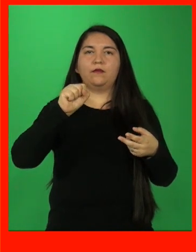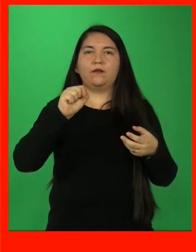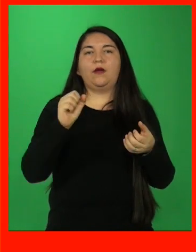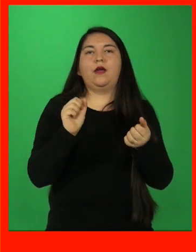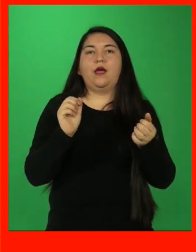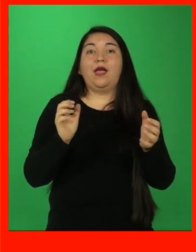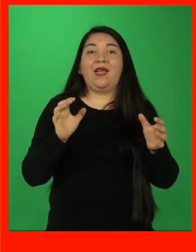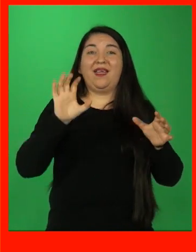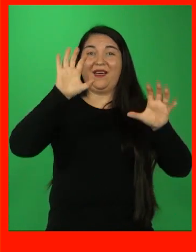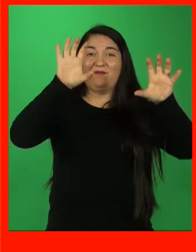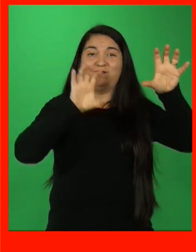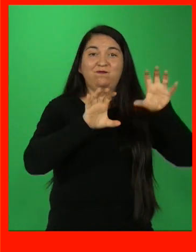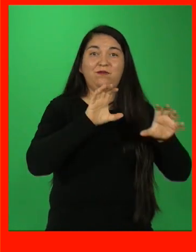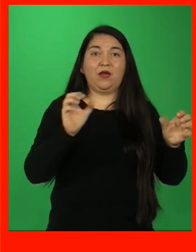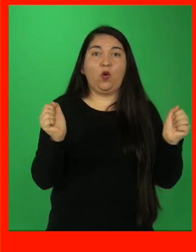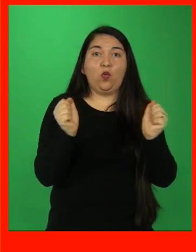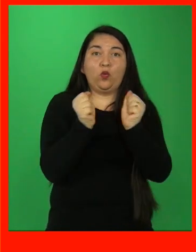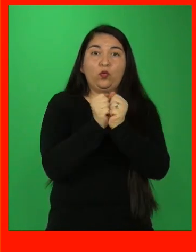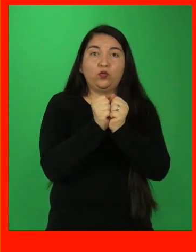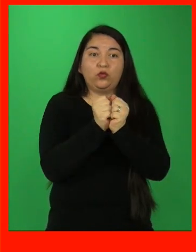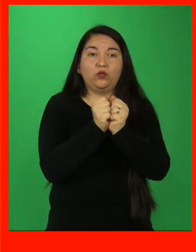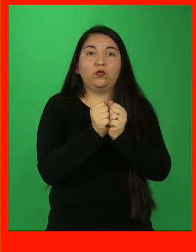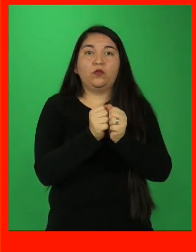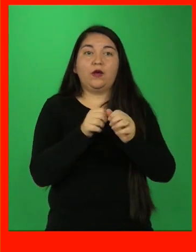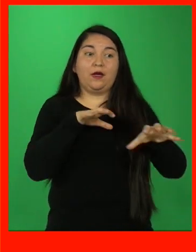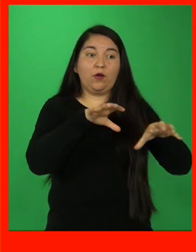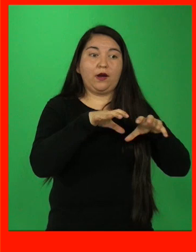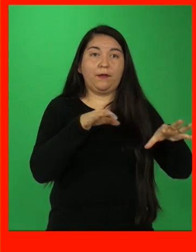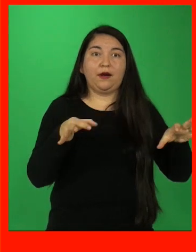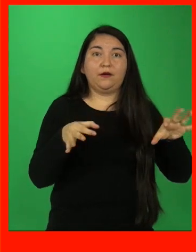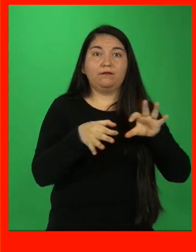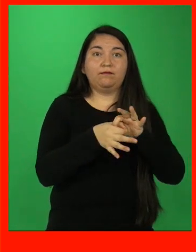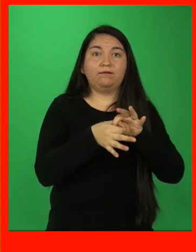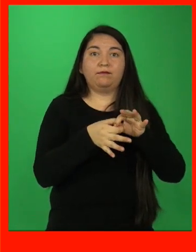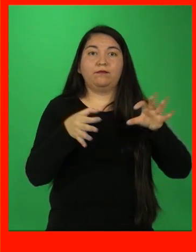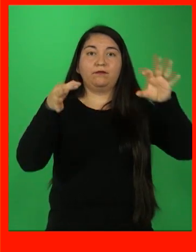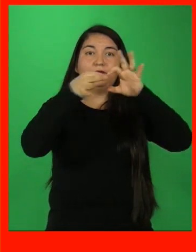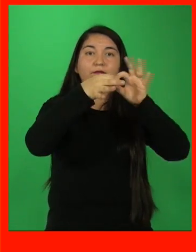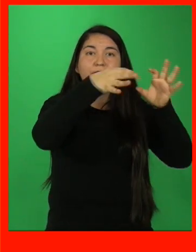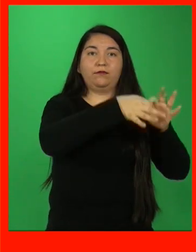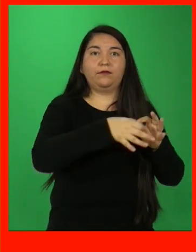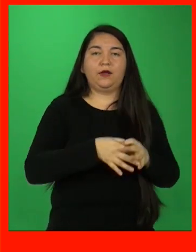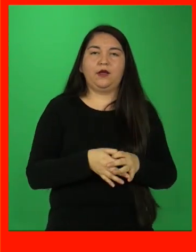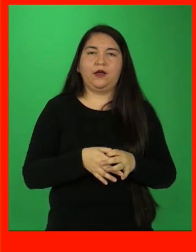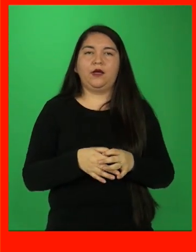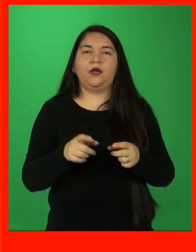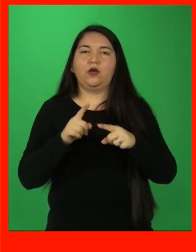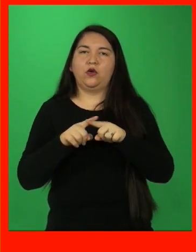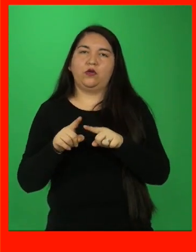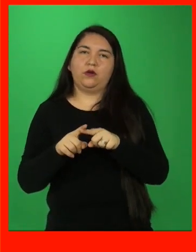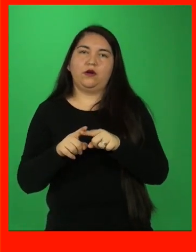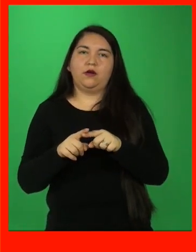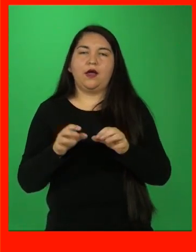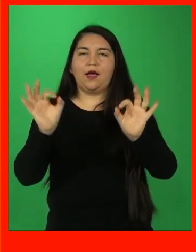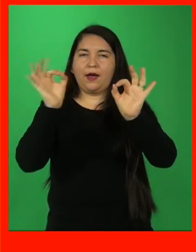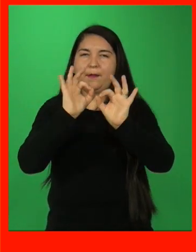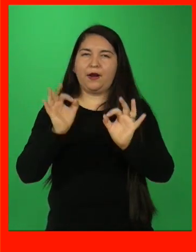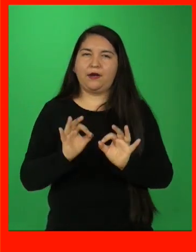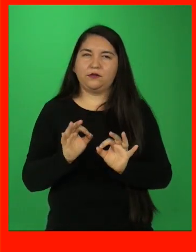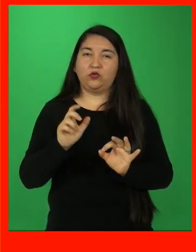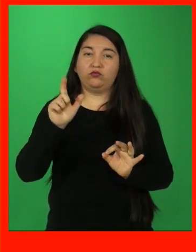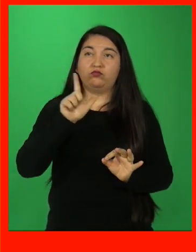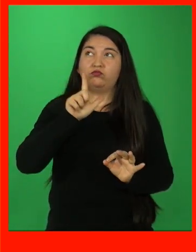y permitía una interacción entre los organismos. Y también vimos explicaciones no científicas y científicas, como